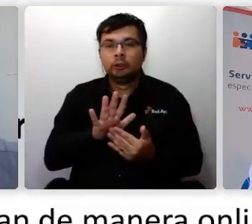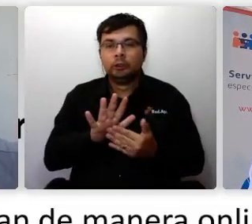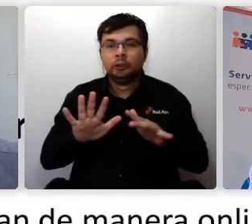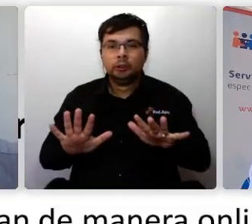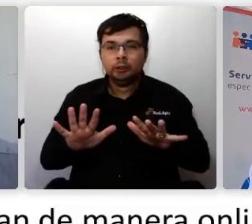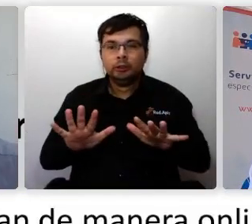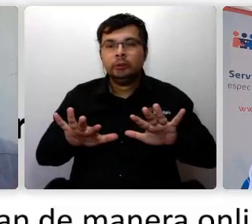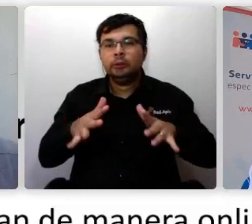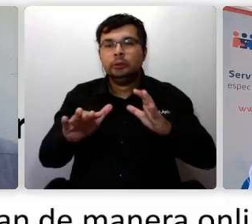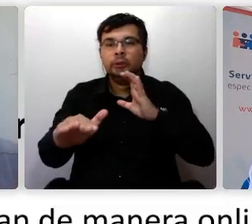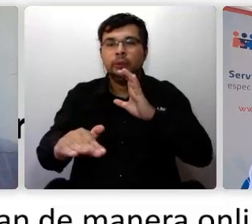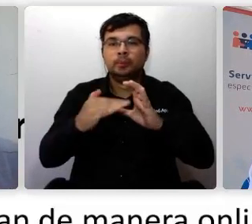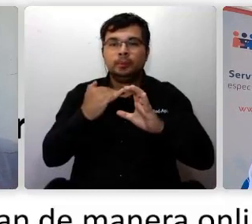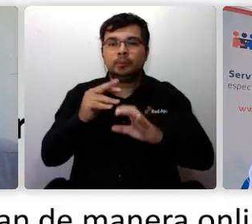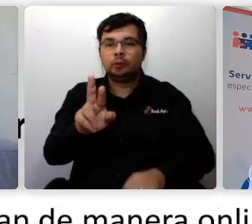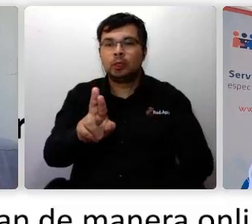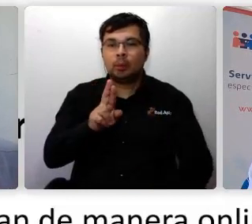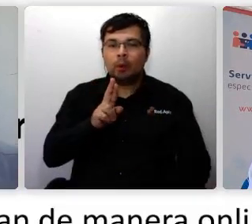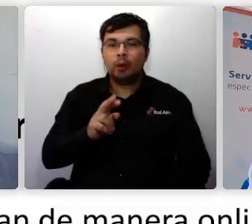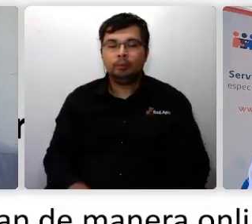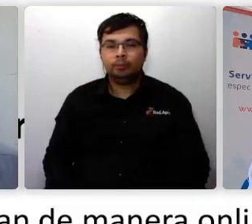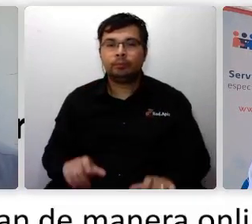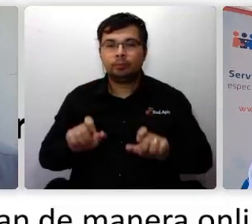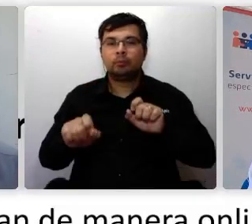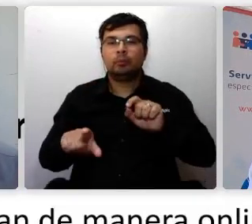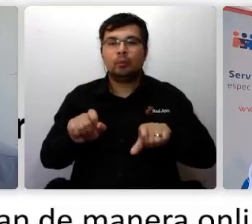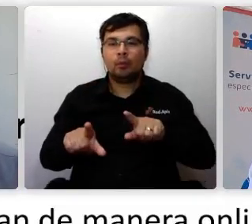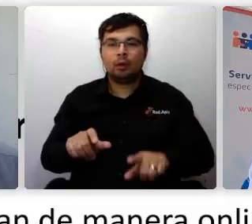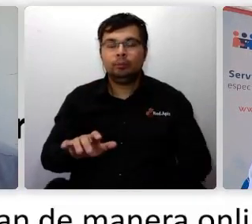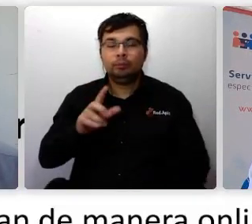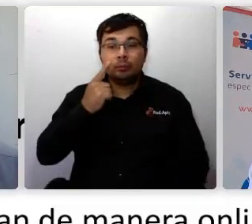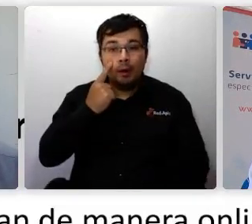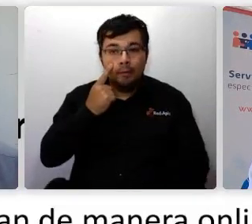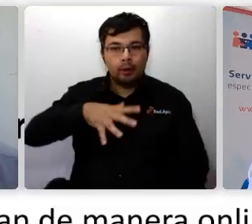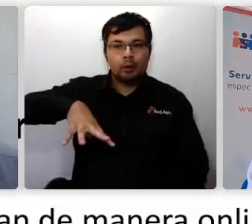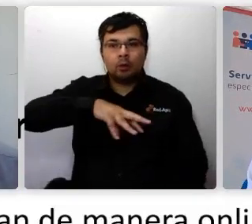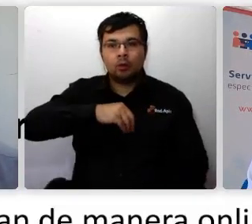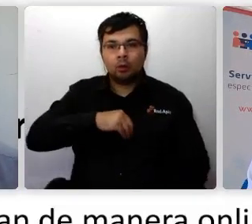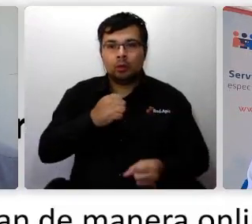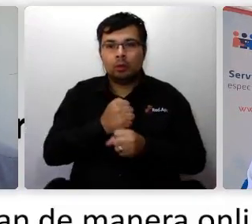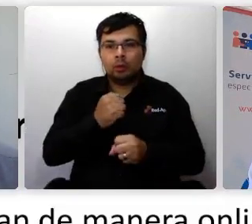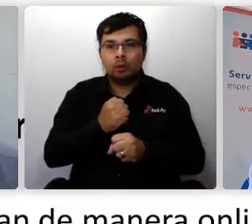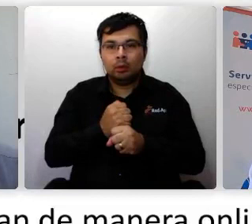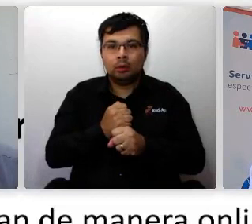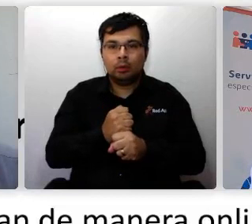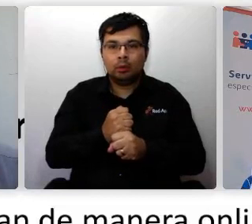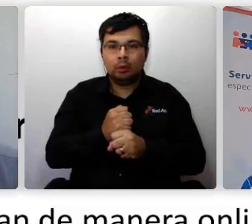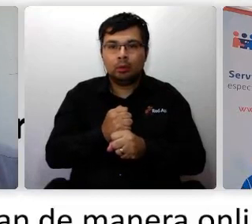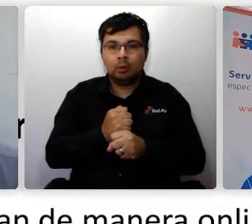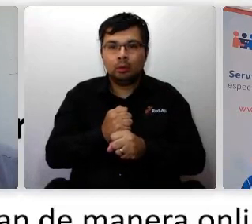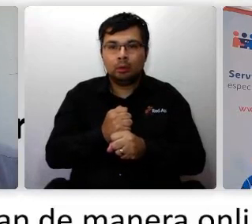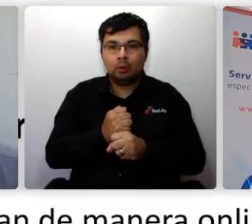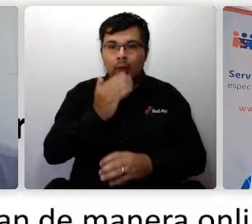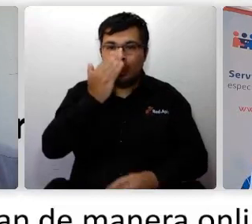más o menos un feedback por parte de la Defensoría? Sí. A ver, nosotros trabajamos en días, semanas. No,